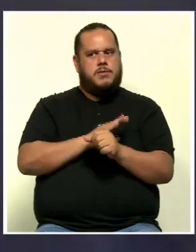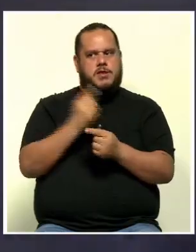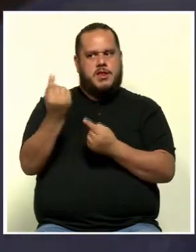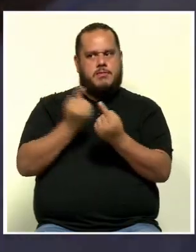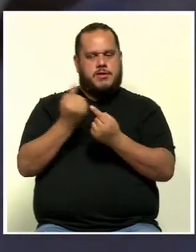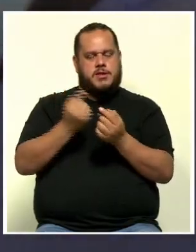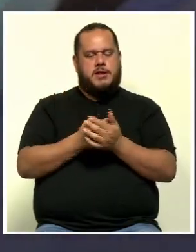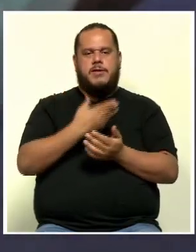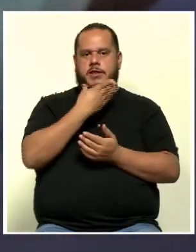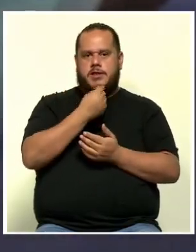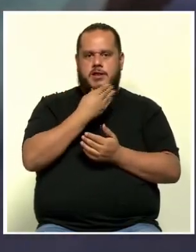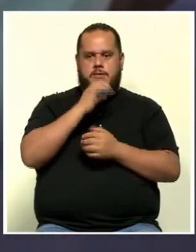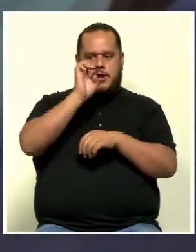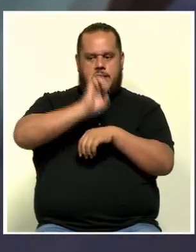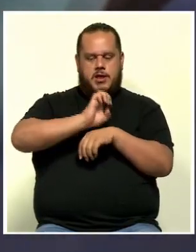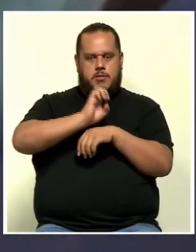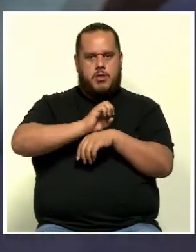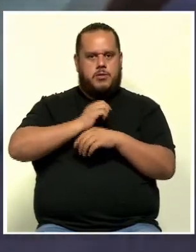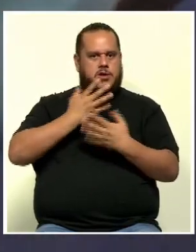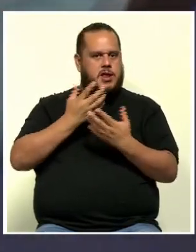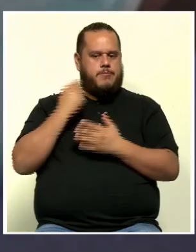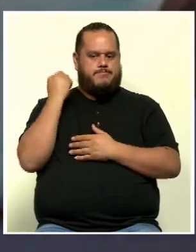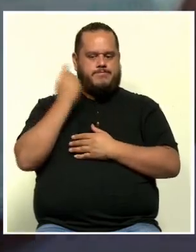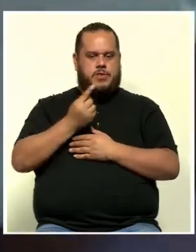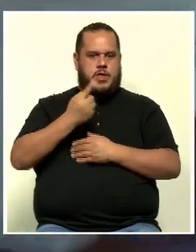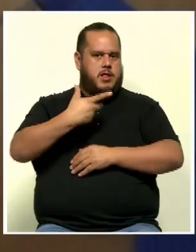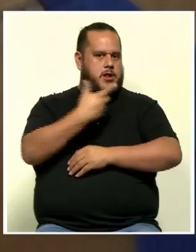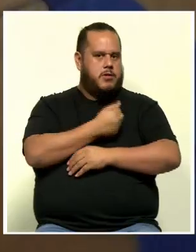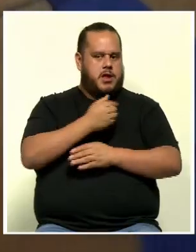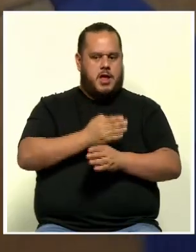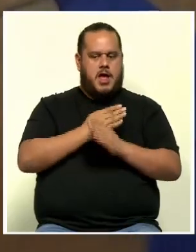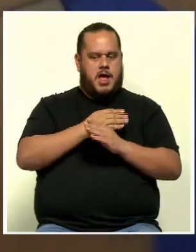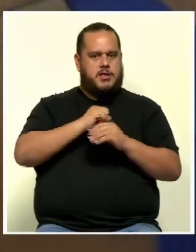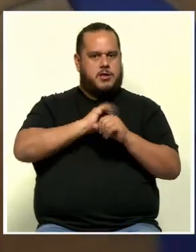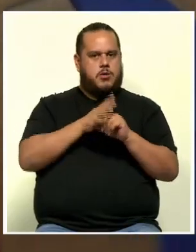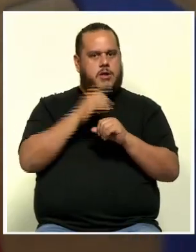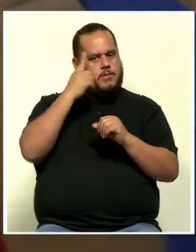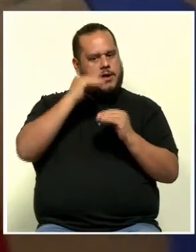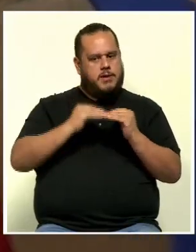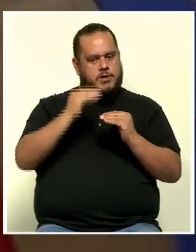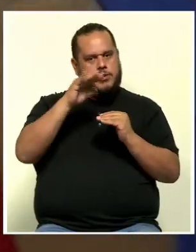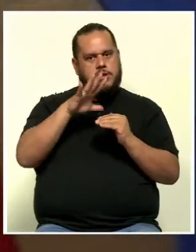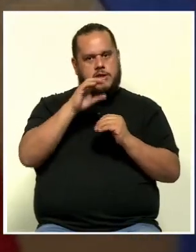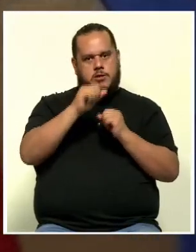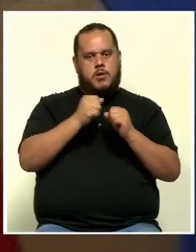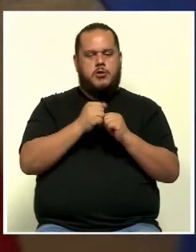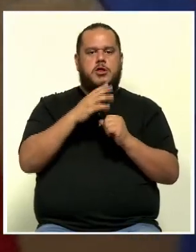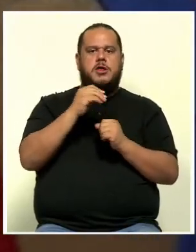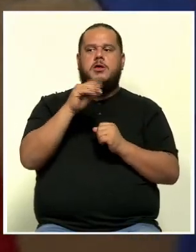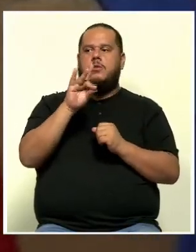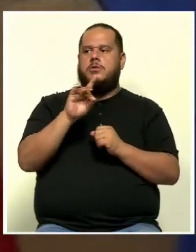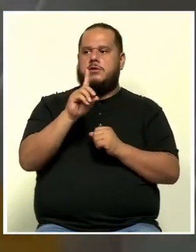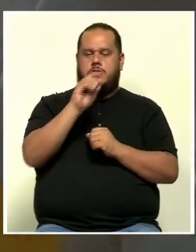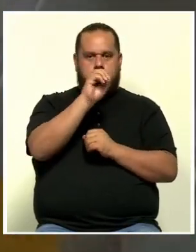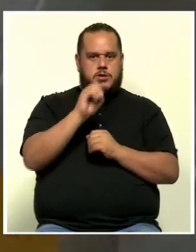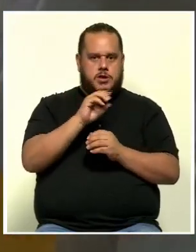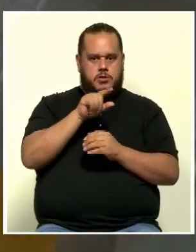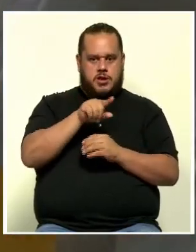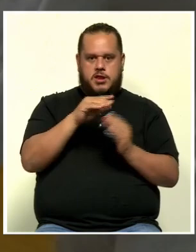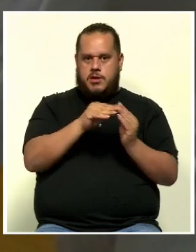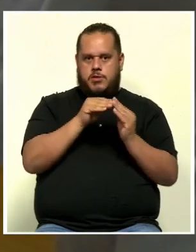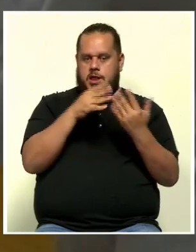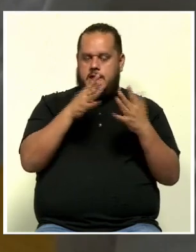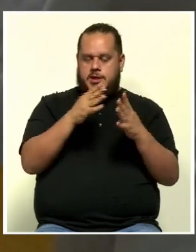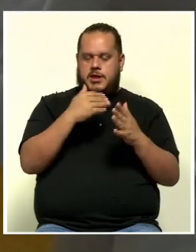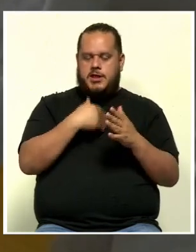En diciembre, Ecuador dispuso la obligatoriedad de la vacuna anti-COVID para mayores de 5 años y un 81% de esa población ha completado